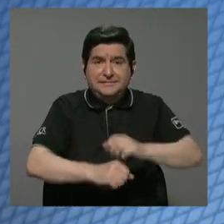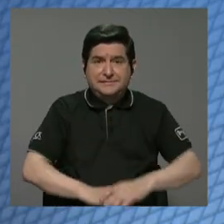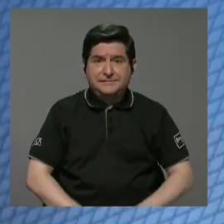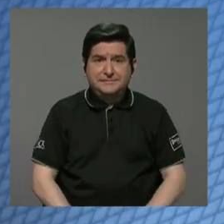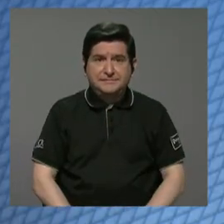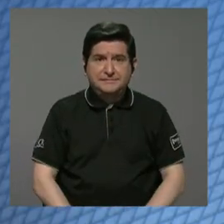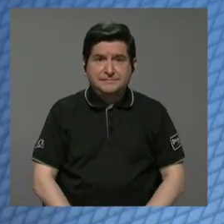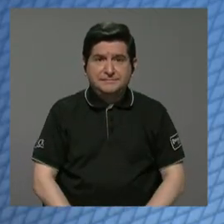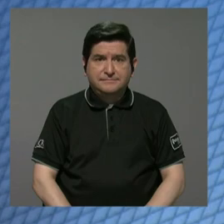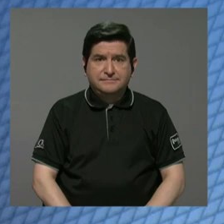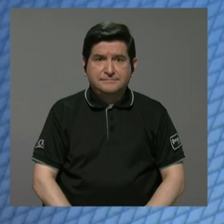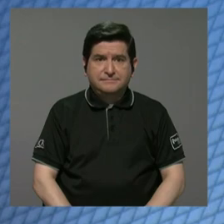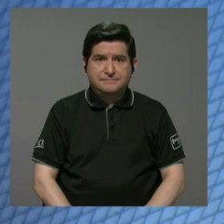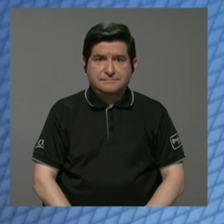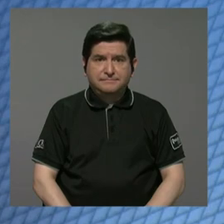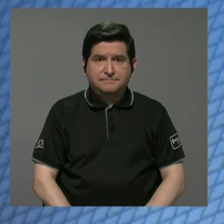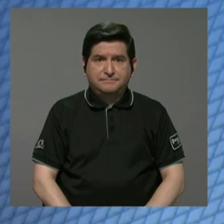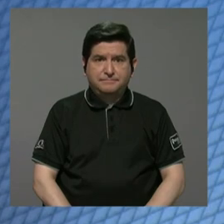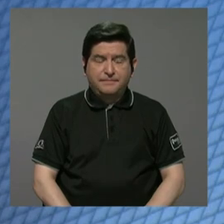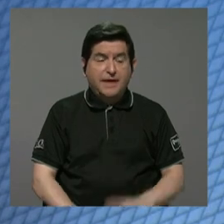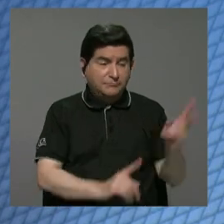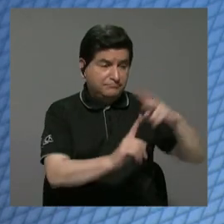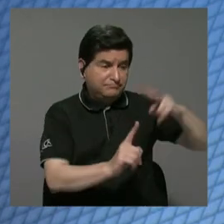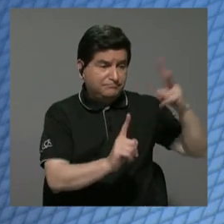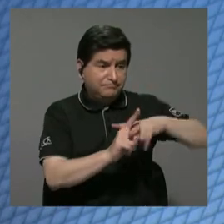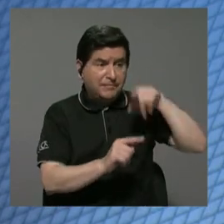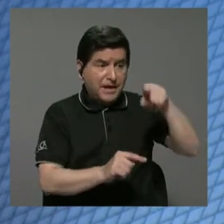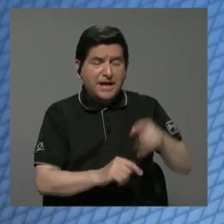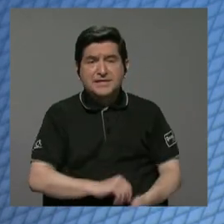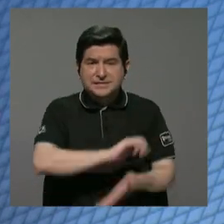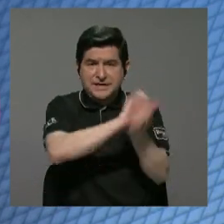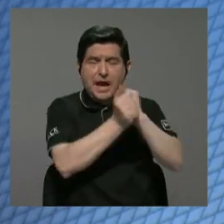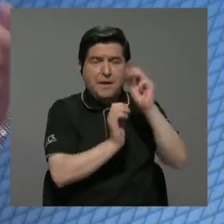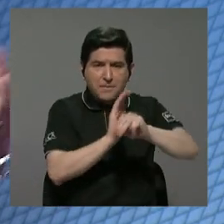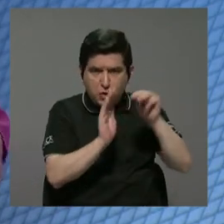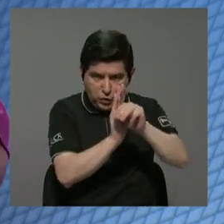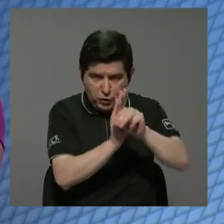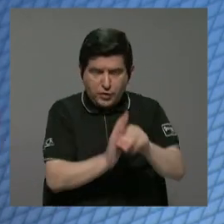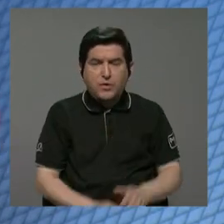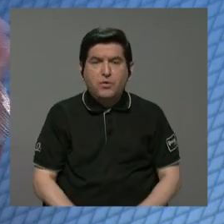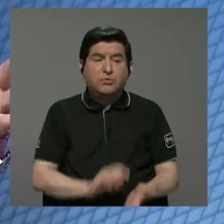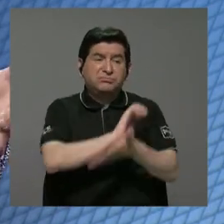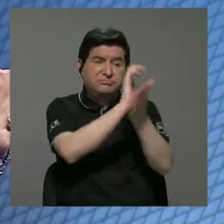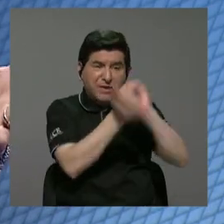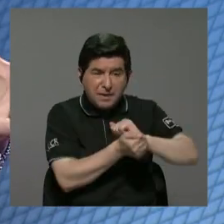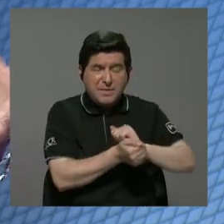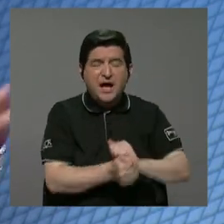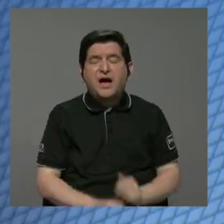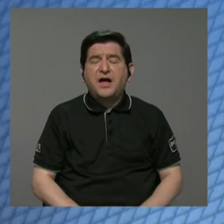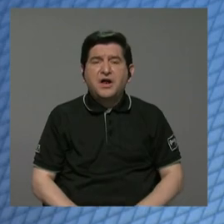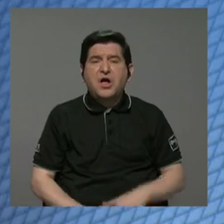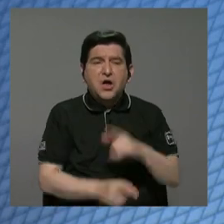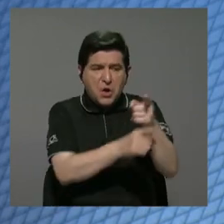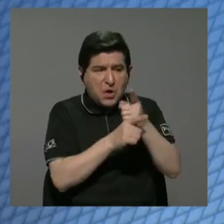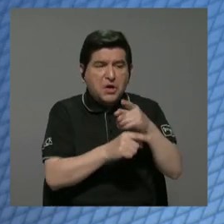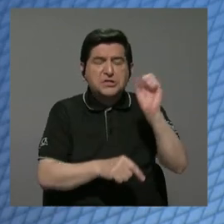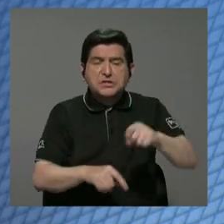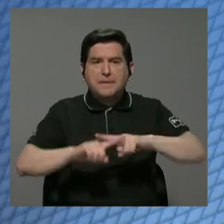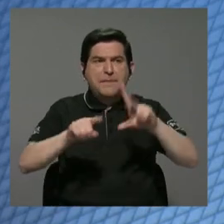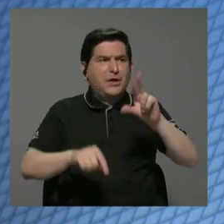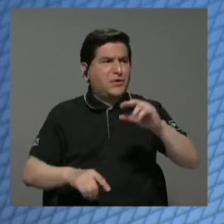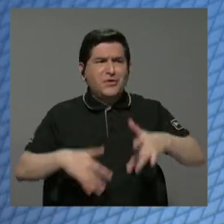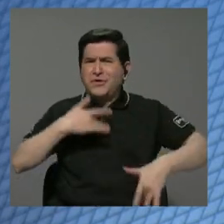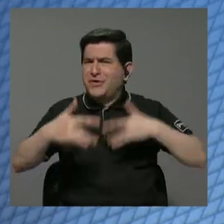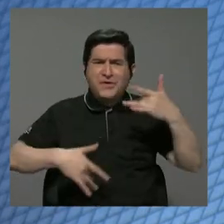precisamente poner en ejecución esa reforma curricular. Si hay que reformar, si hay que corregir, sí, pero no sentir